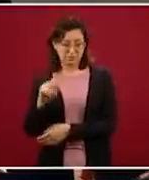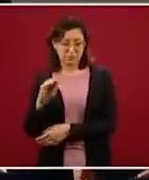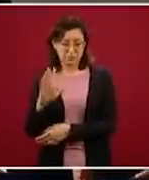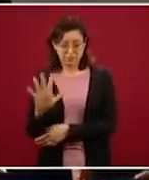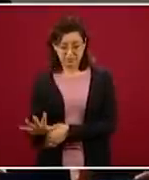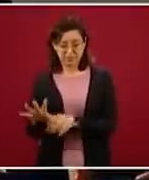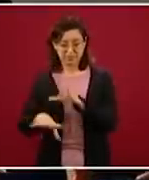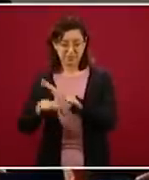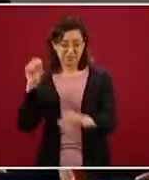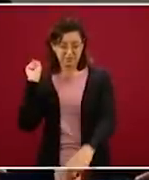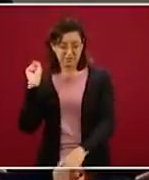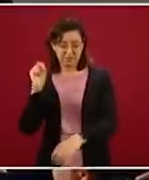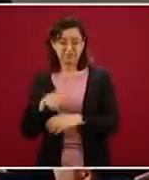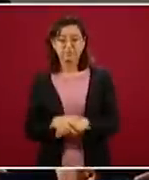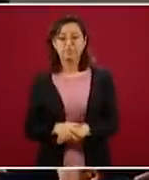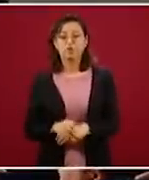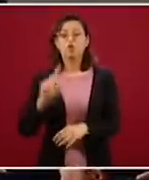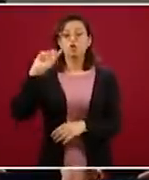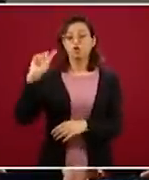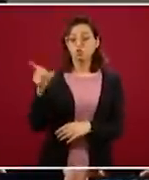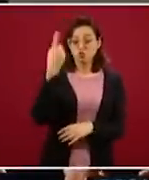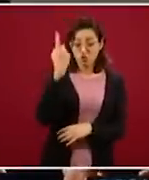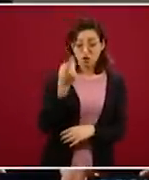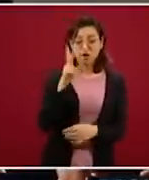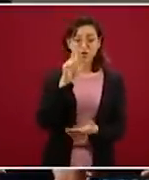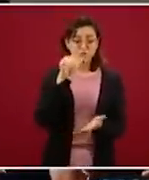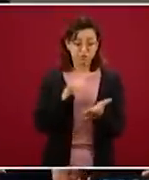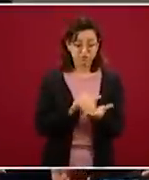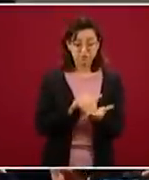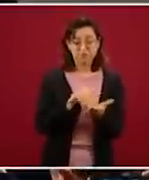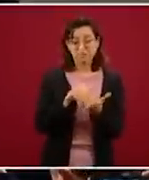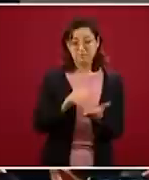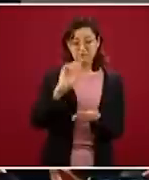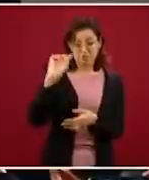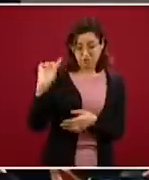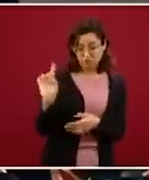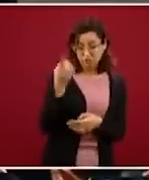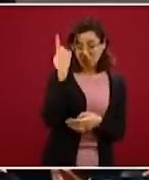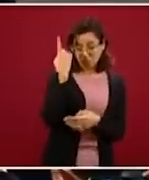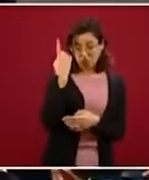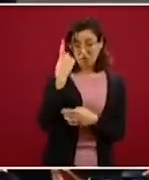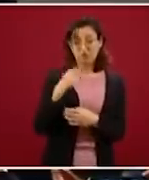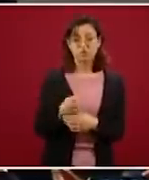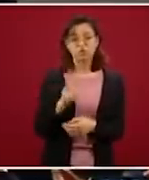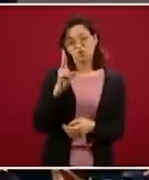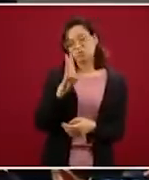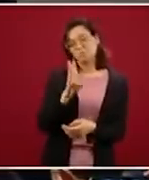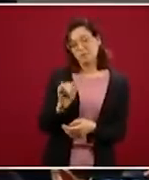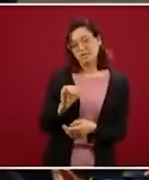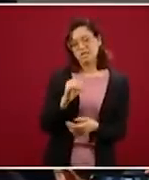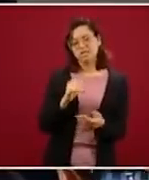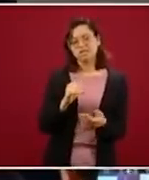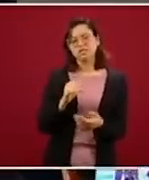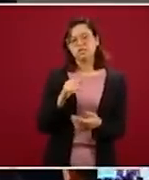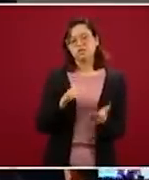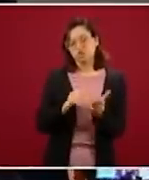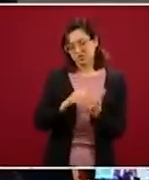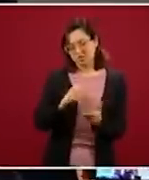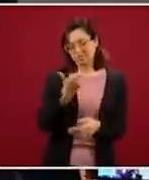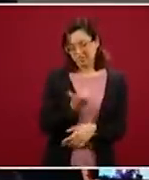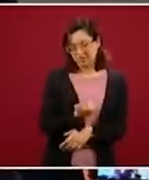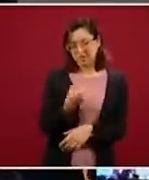509.563.95 retiros. En cuanto a dólares, estaríamos hablando de 2,000 millones de dólares, ellos hablarían de 2 billones, y